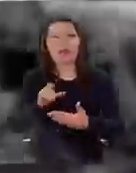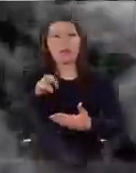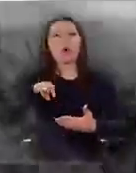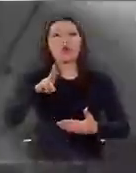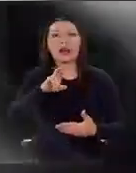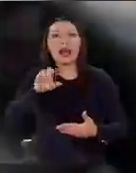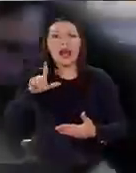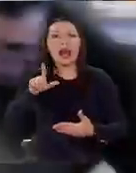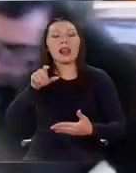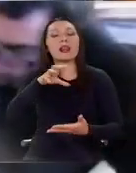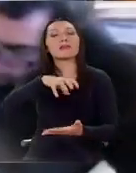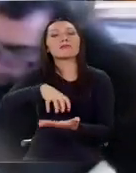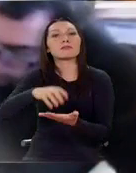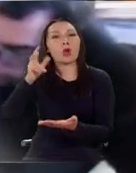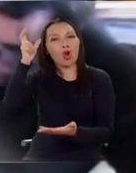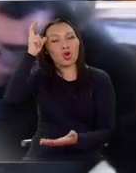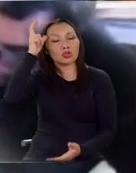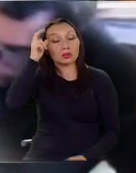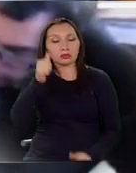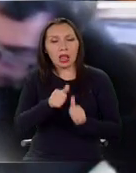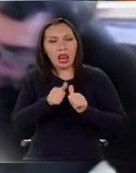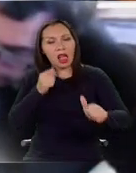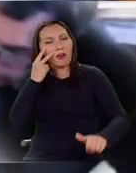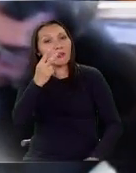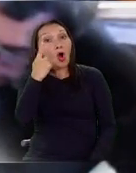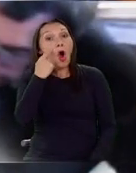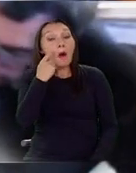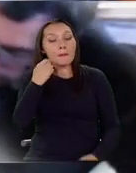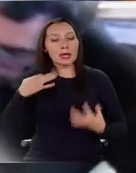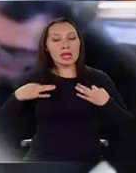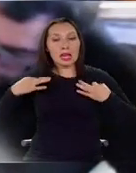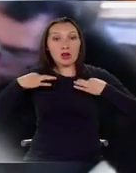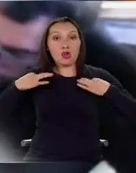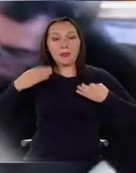Veo a lo lejos un hombre vestido de negro